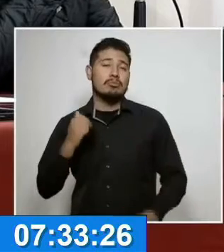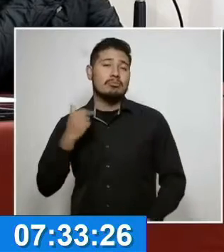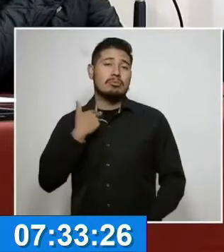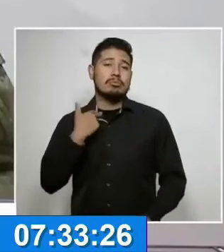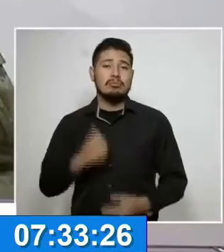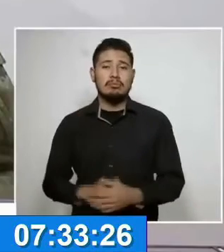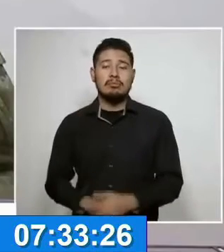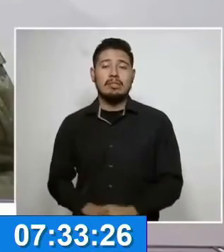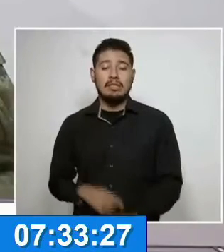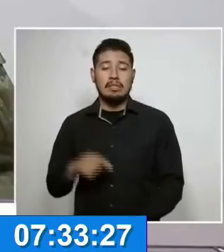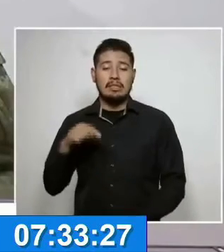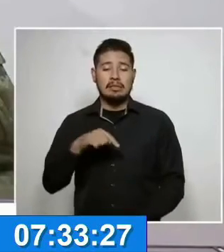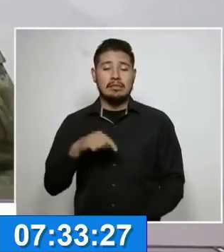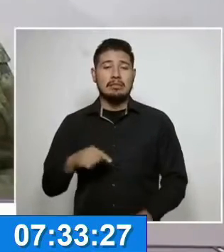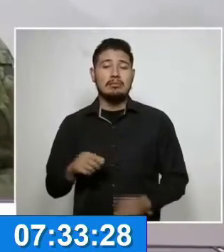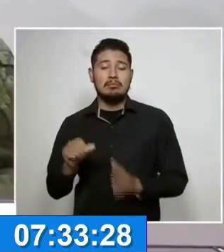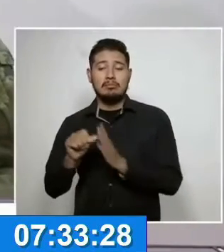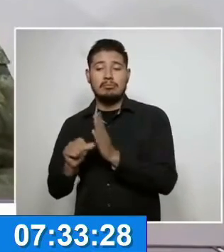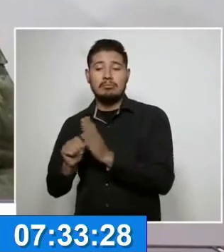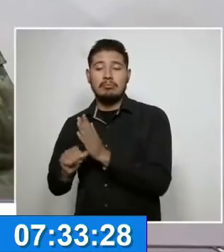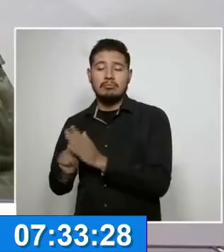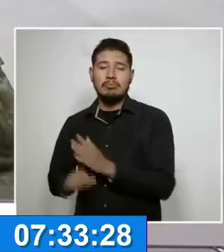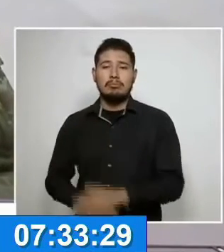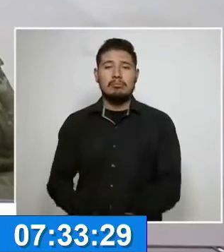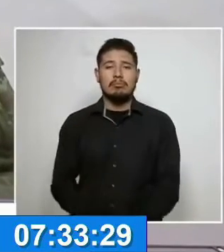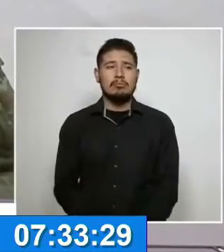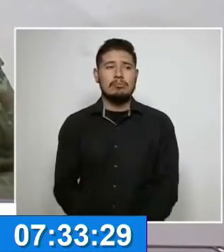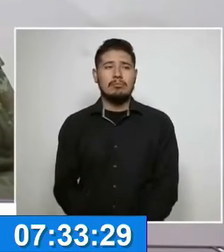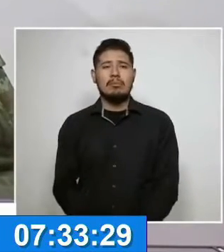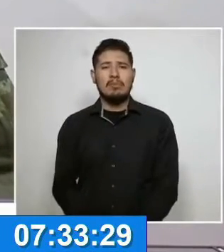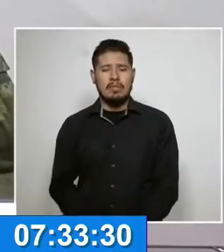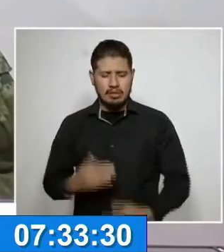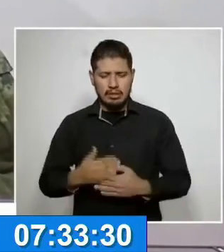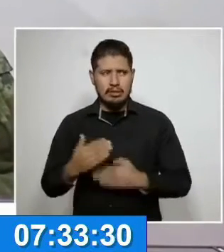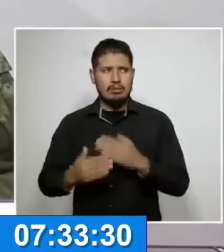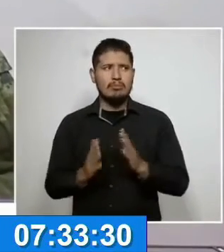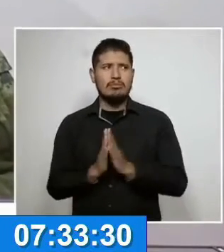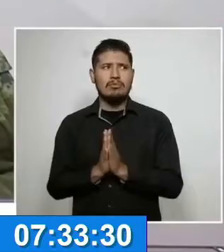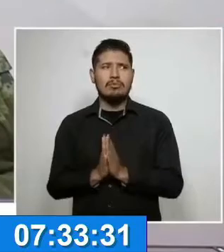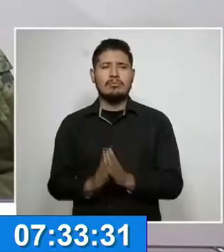homicidios en estos meses. Adelante, por favor.